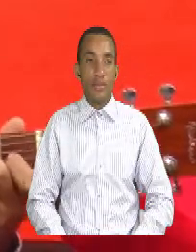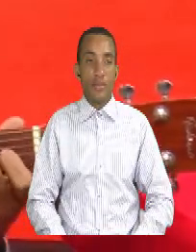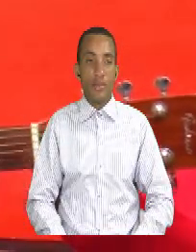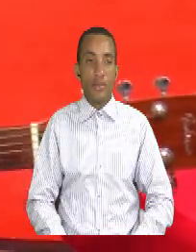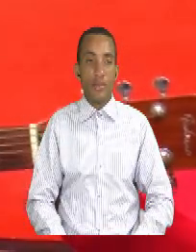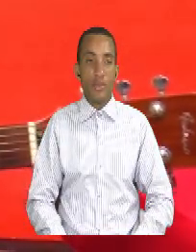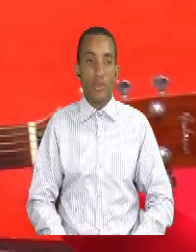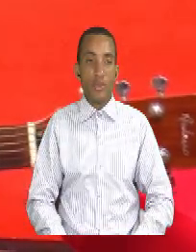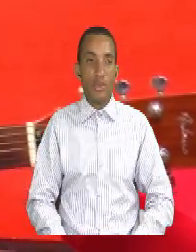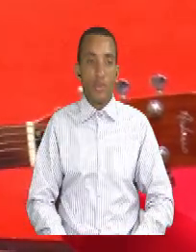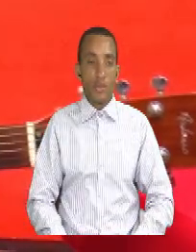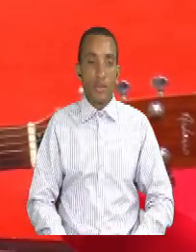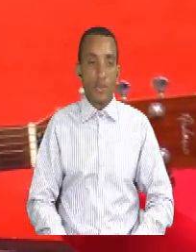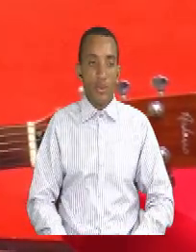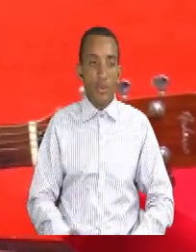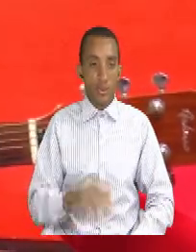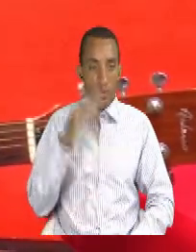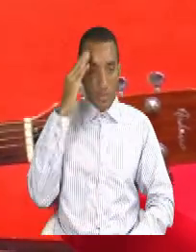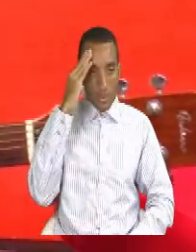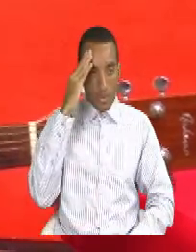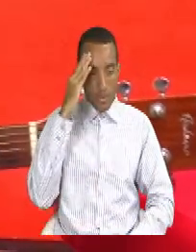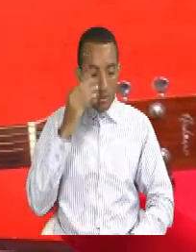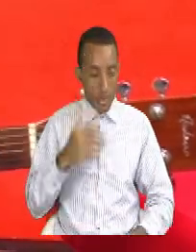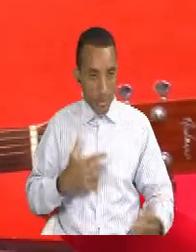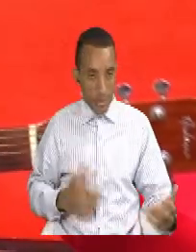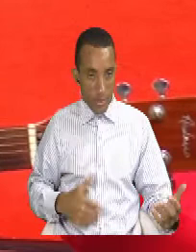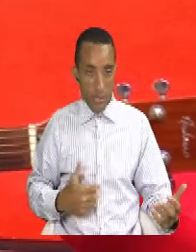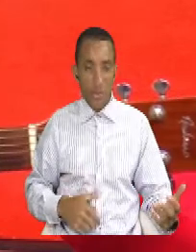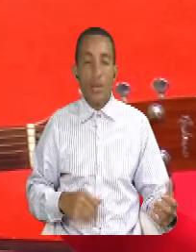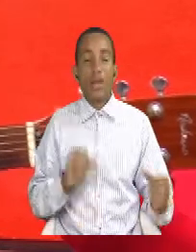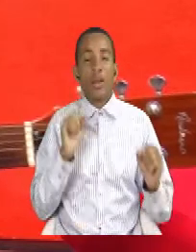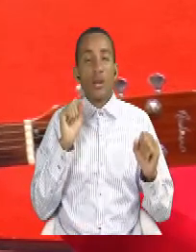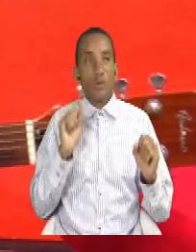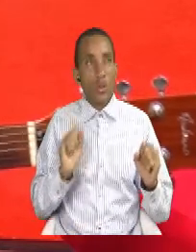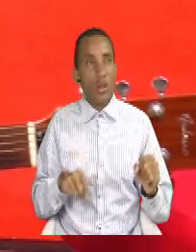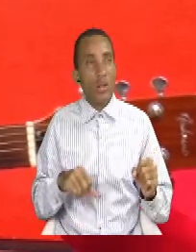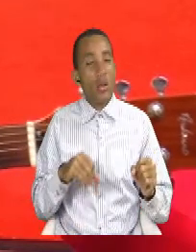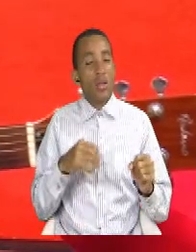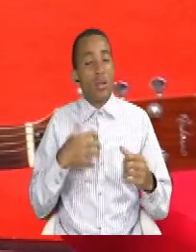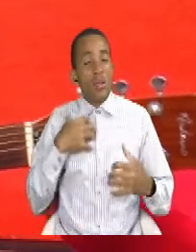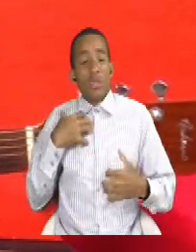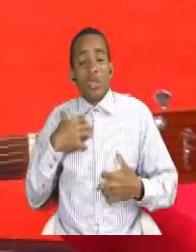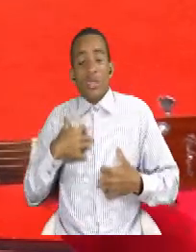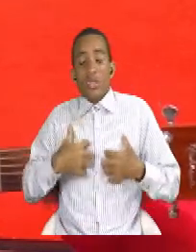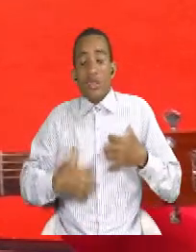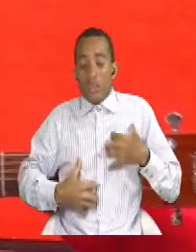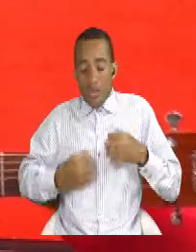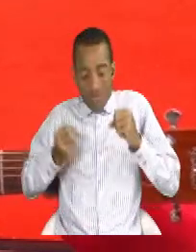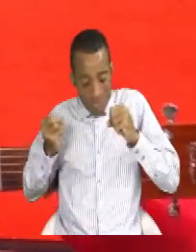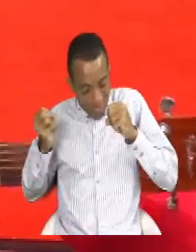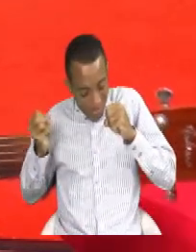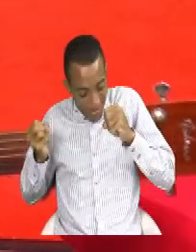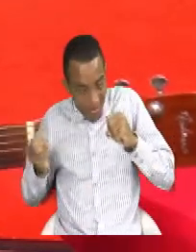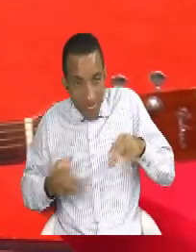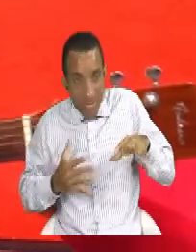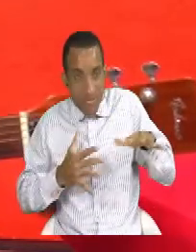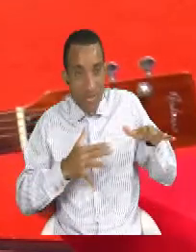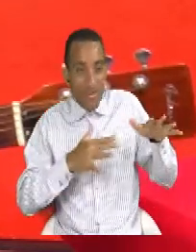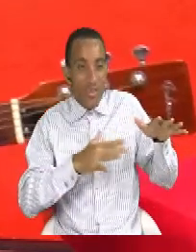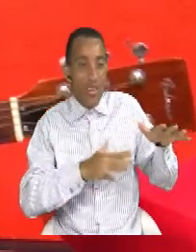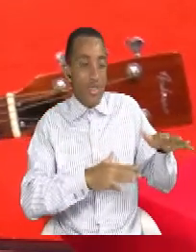puede, querer que se pueda, quitarse los miedos, sacarlos